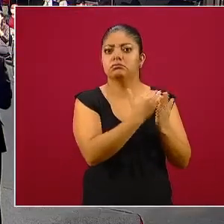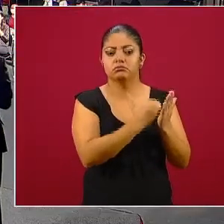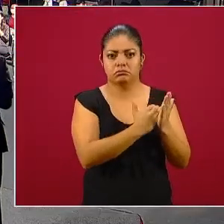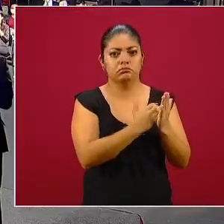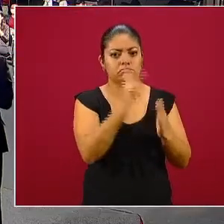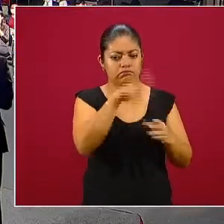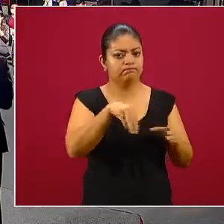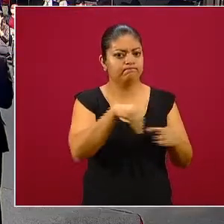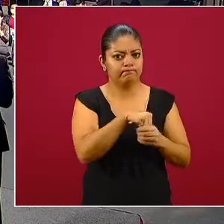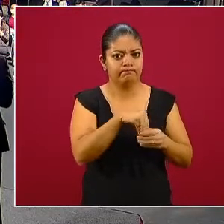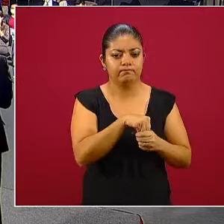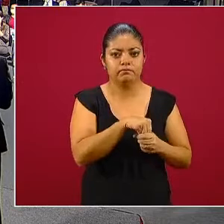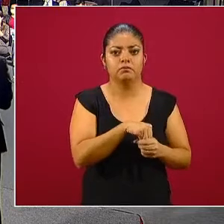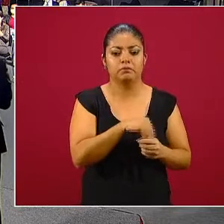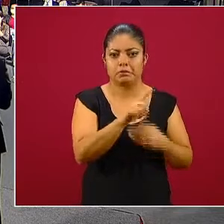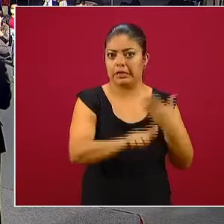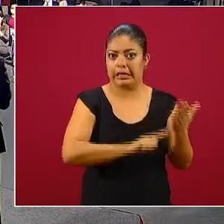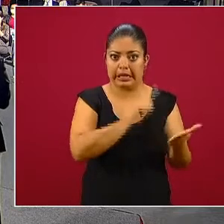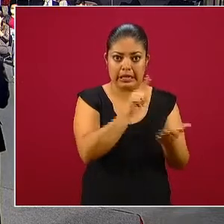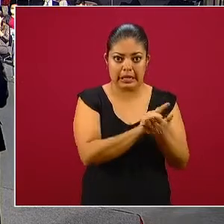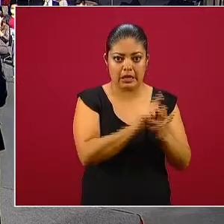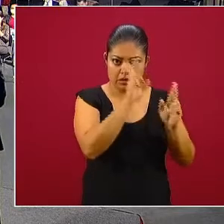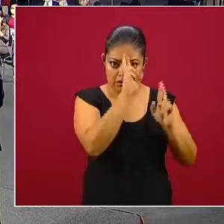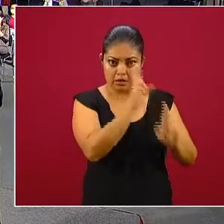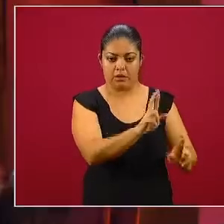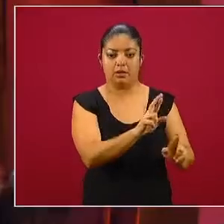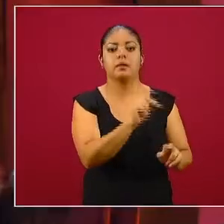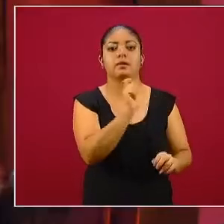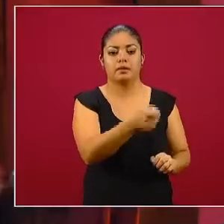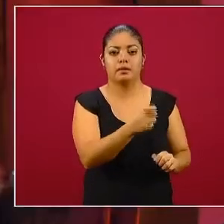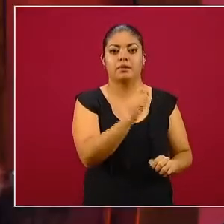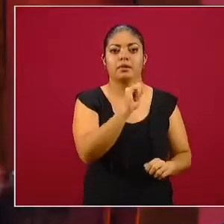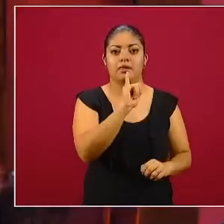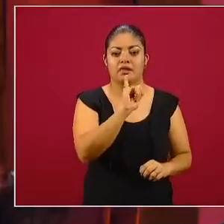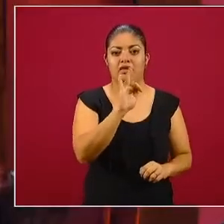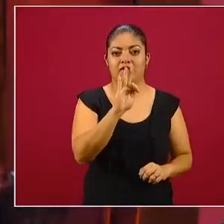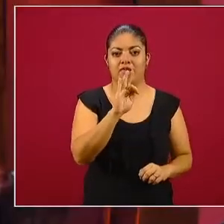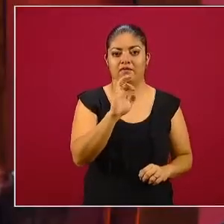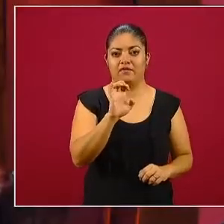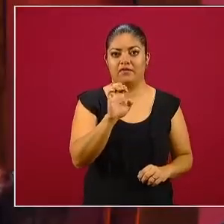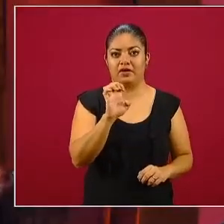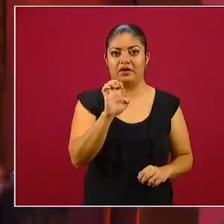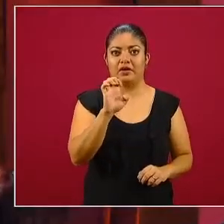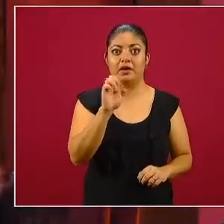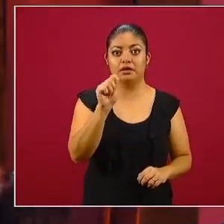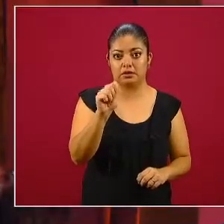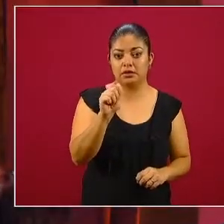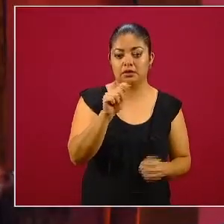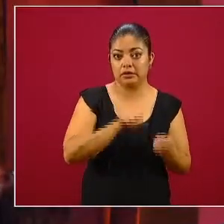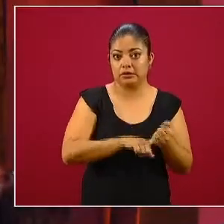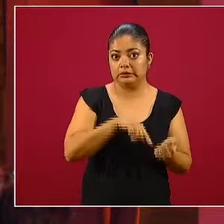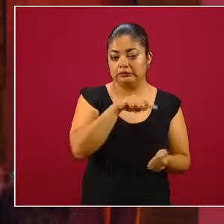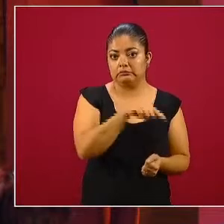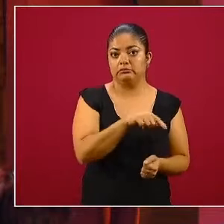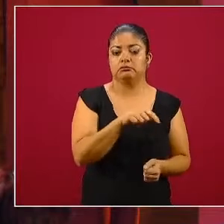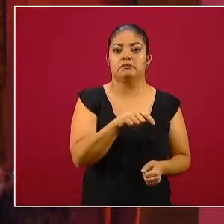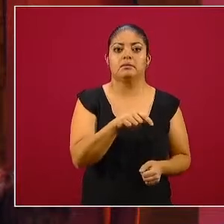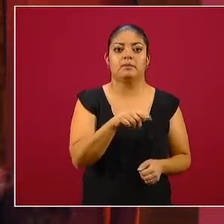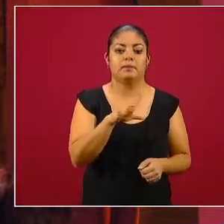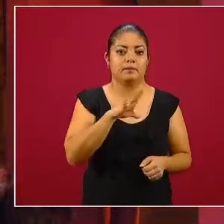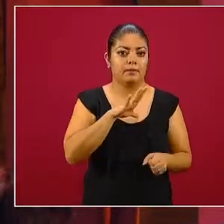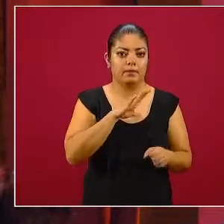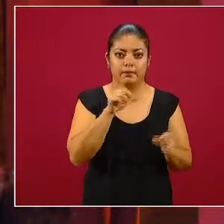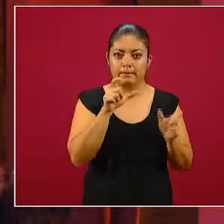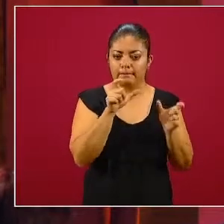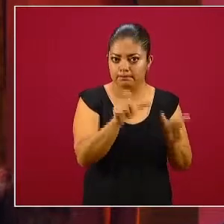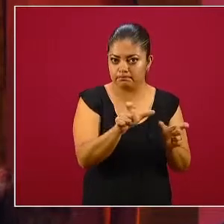hemos desarrollado con el apoyo y el sustento del Instituto Nacional de Acceso a la Información y sus datos están protegidos y